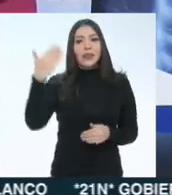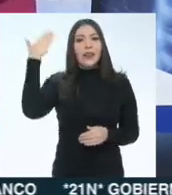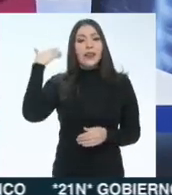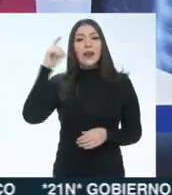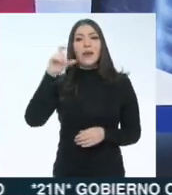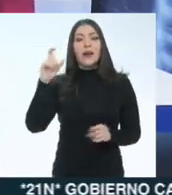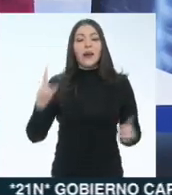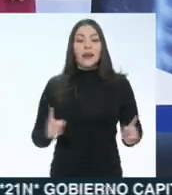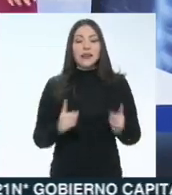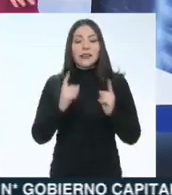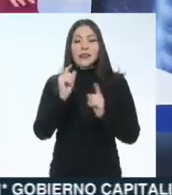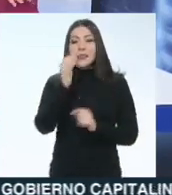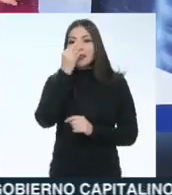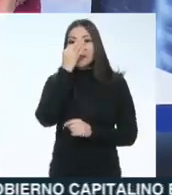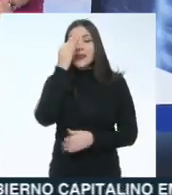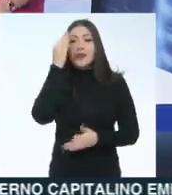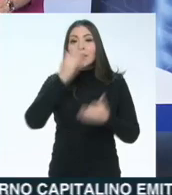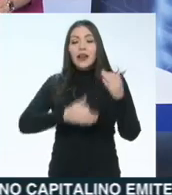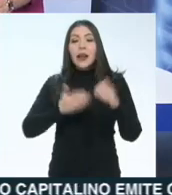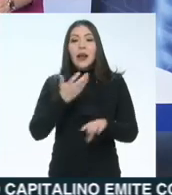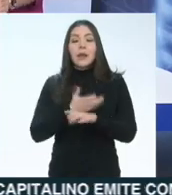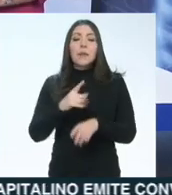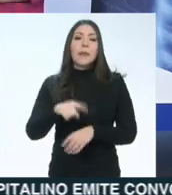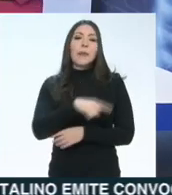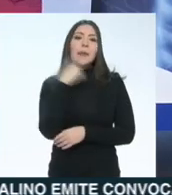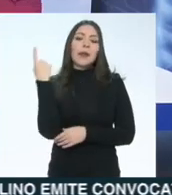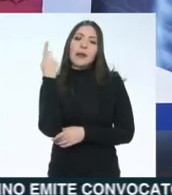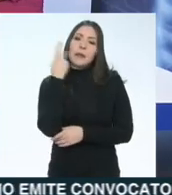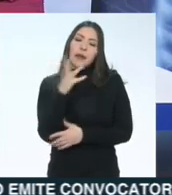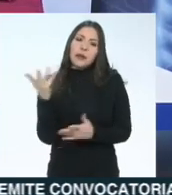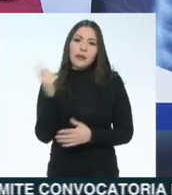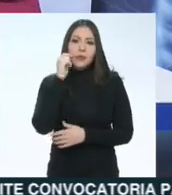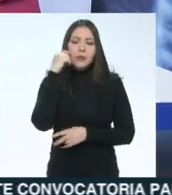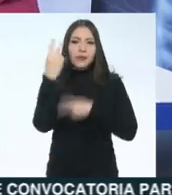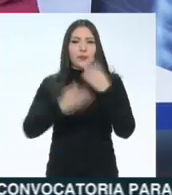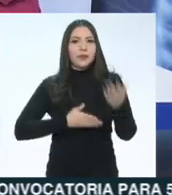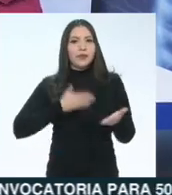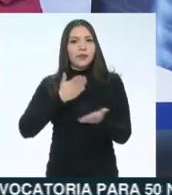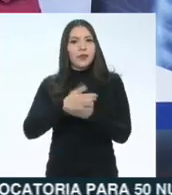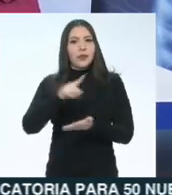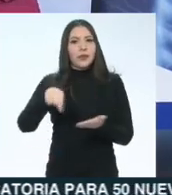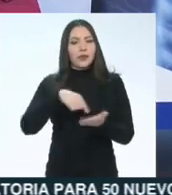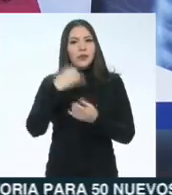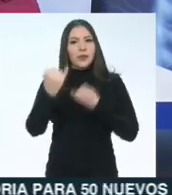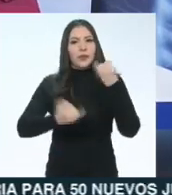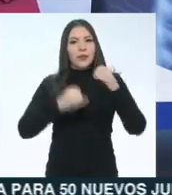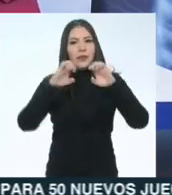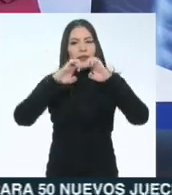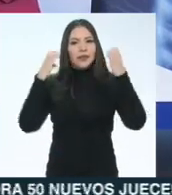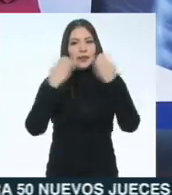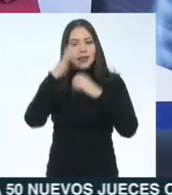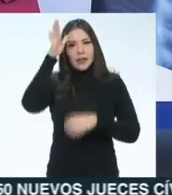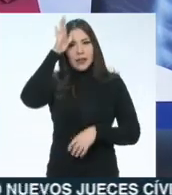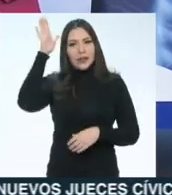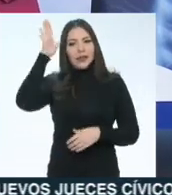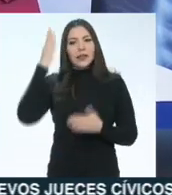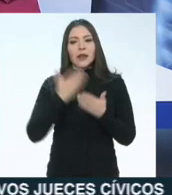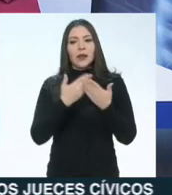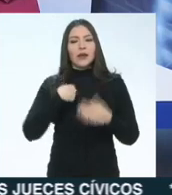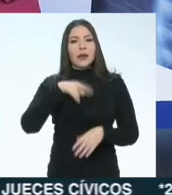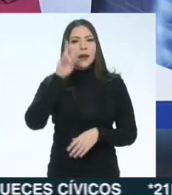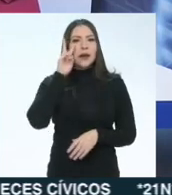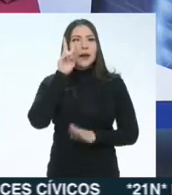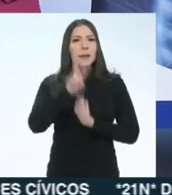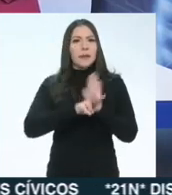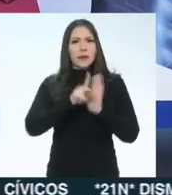la final con el América. Bueno, pero llegaron. Ahí va. Creo que ya le está pesando el Estadio Azteca, creo. Sí. Y bueno, chicos, pues les traje un video. Conocen los Legos, ¿no?